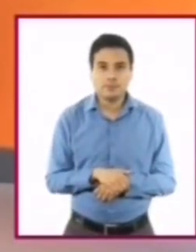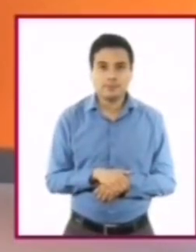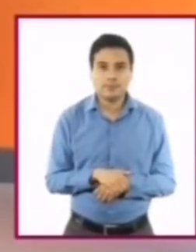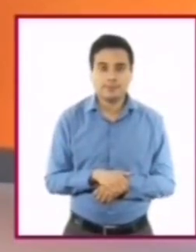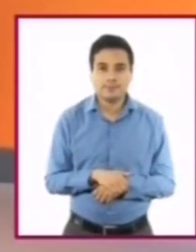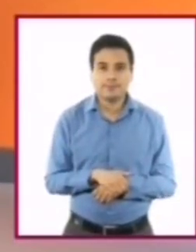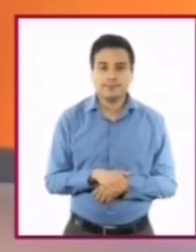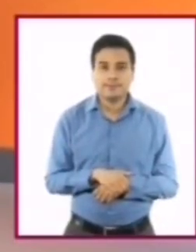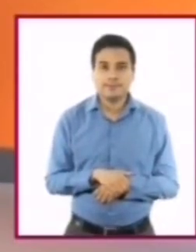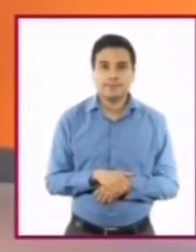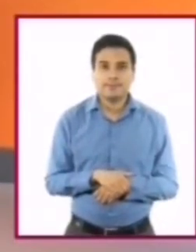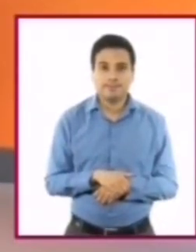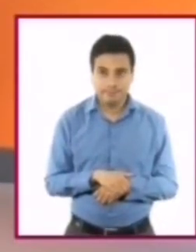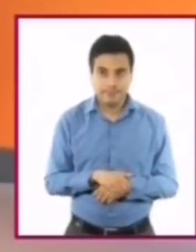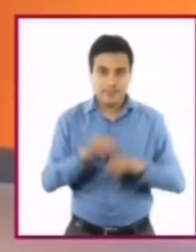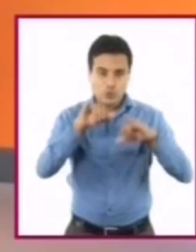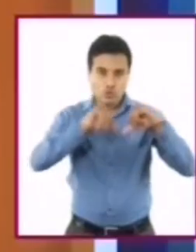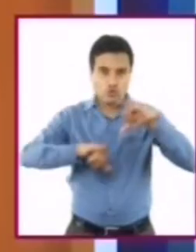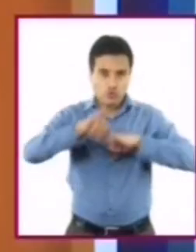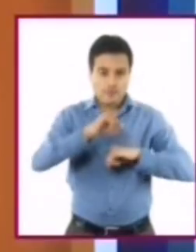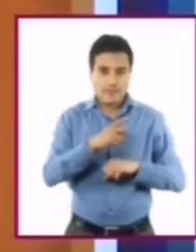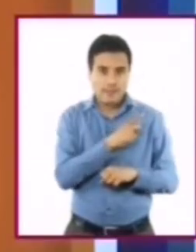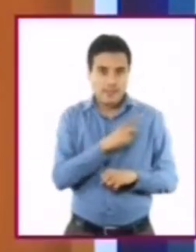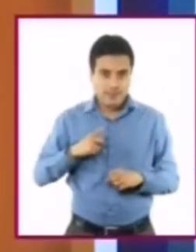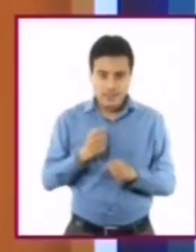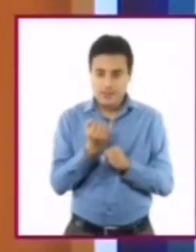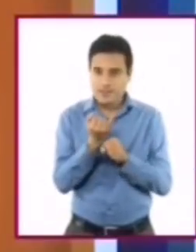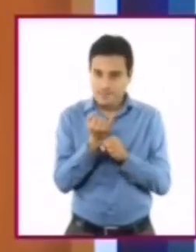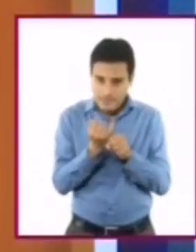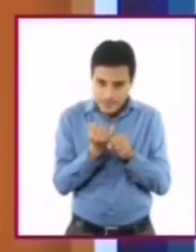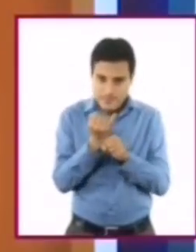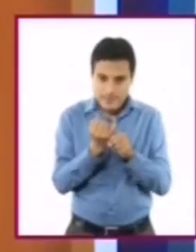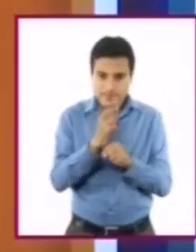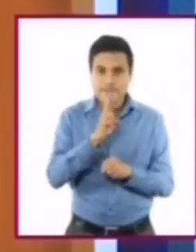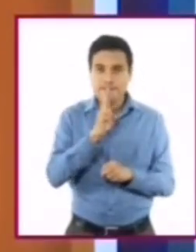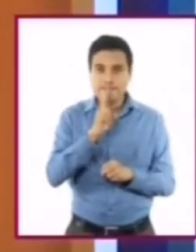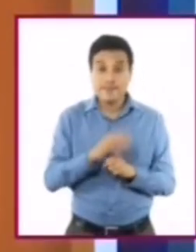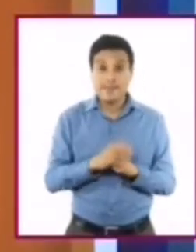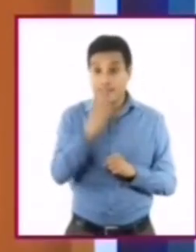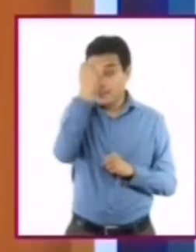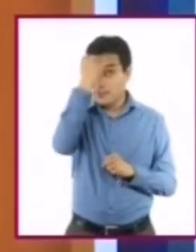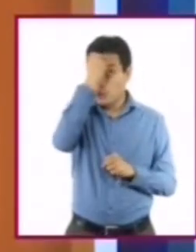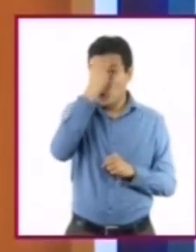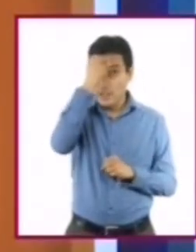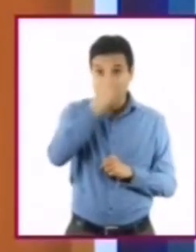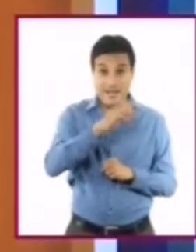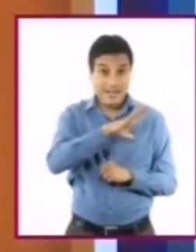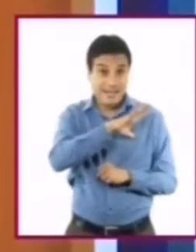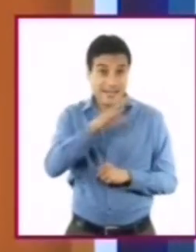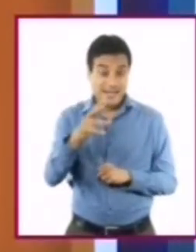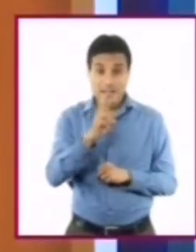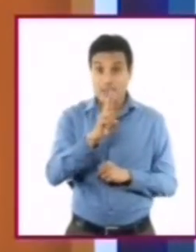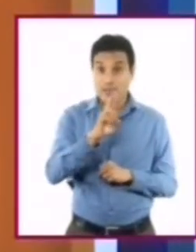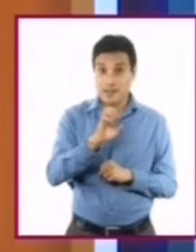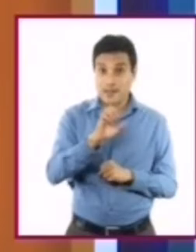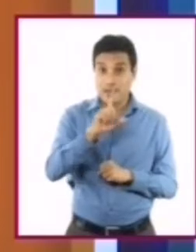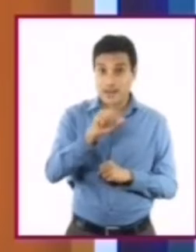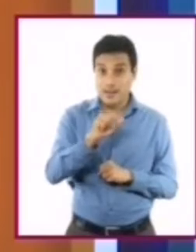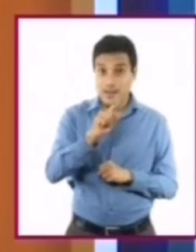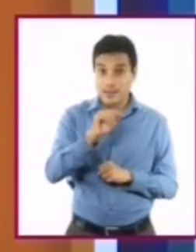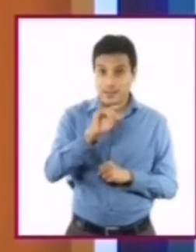es perfeccionándose a sí misma. La teoría general de la relatividad fue capaz de explicar